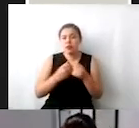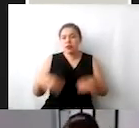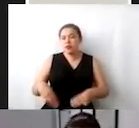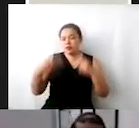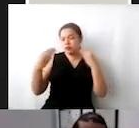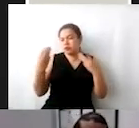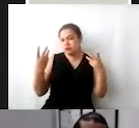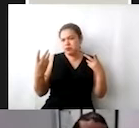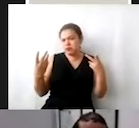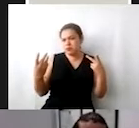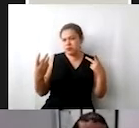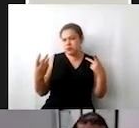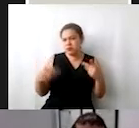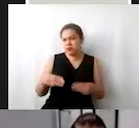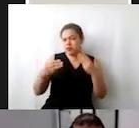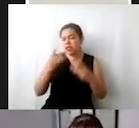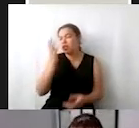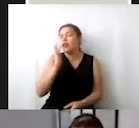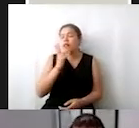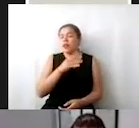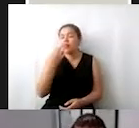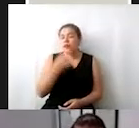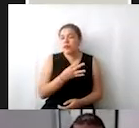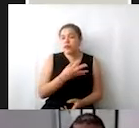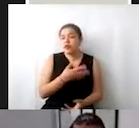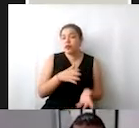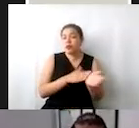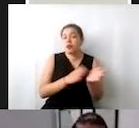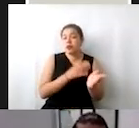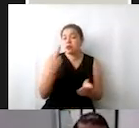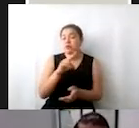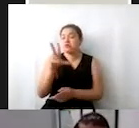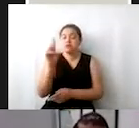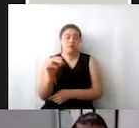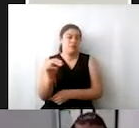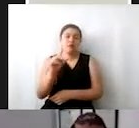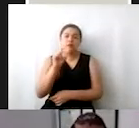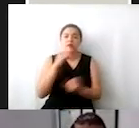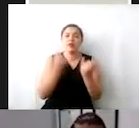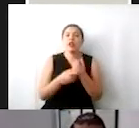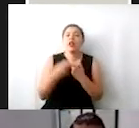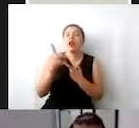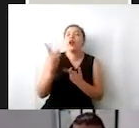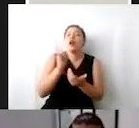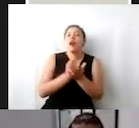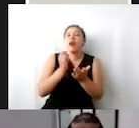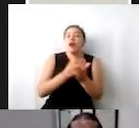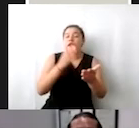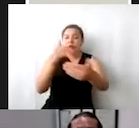de prestación de servicios, no se les requiere la documentación mencionada. Lo cierto es que las deducciones que se plantean por el empleo